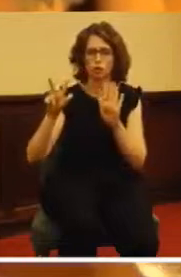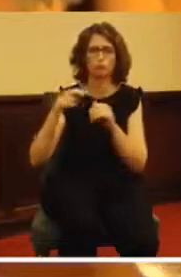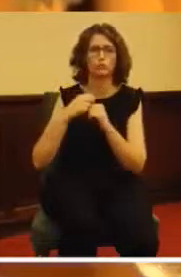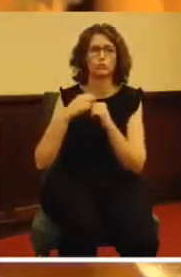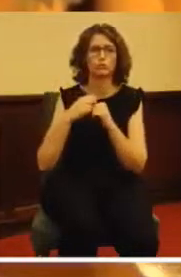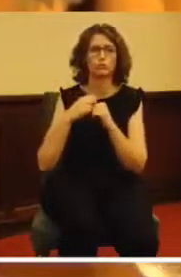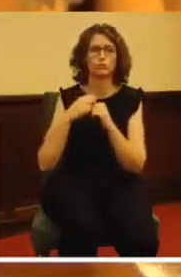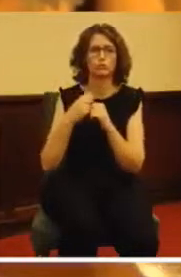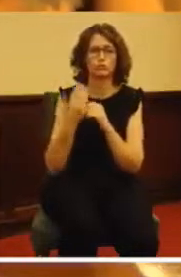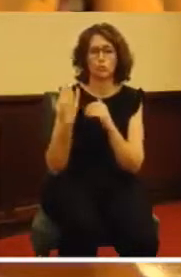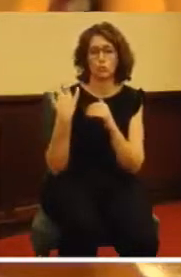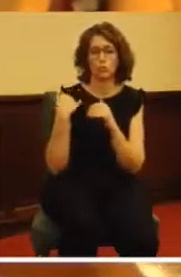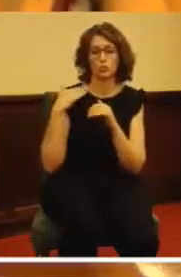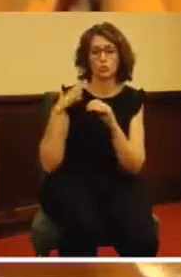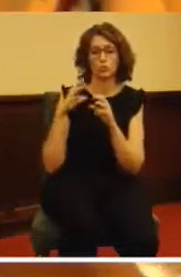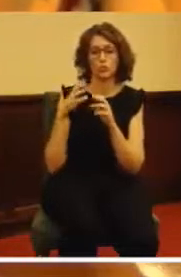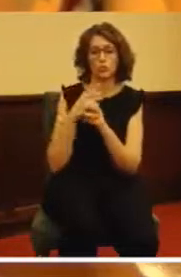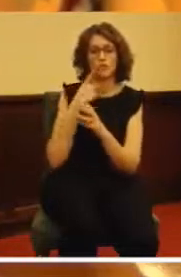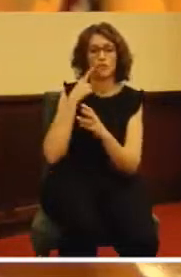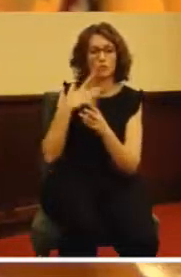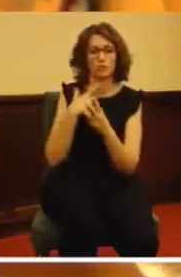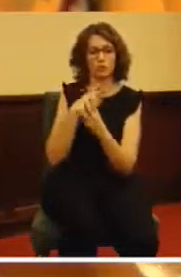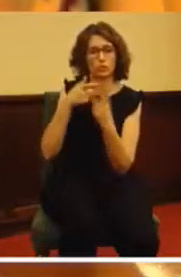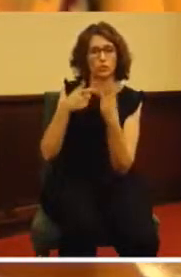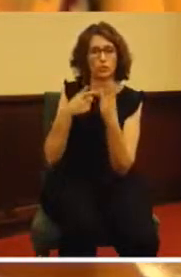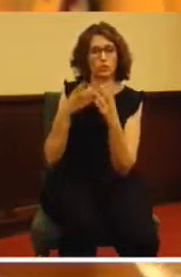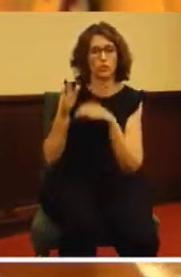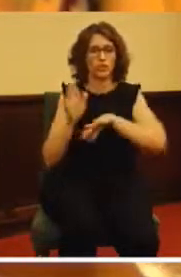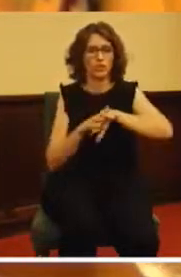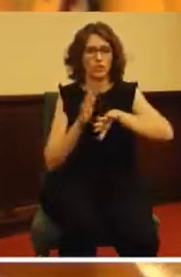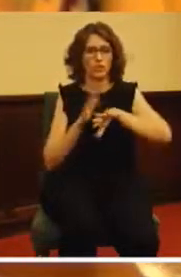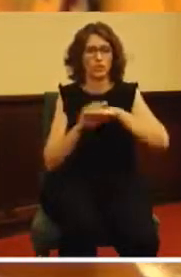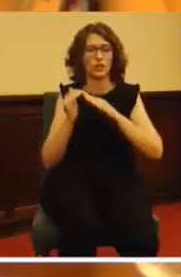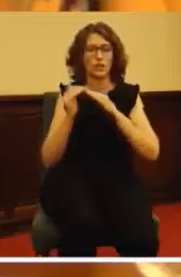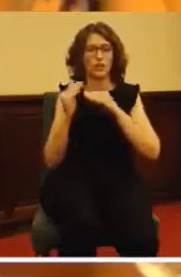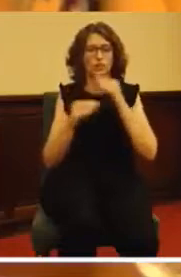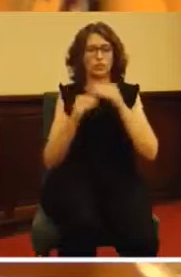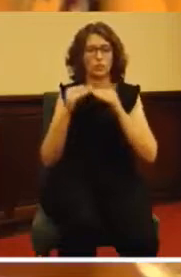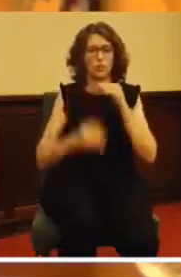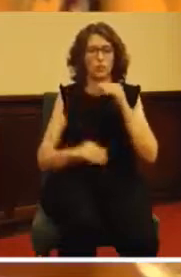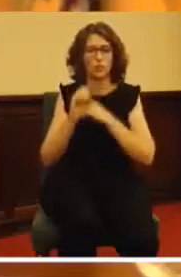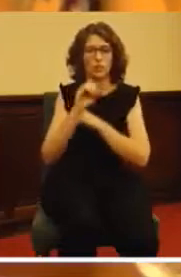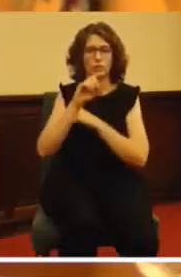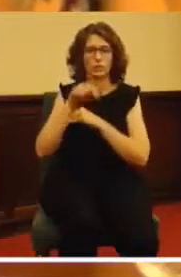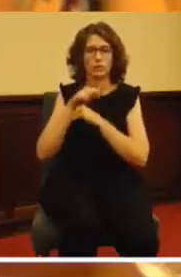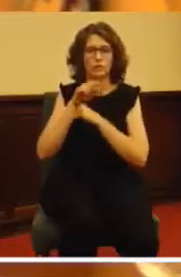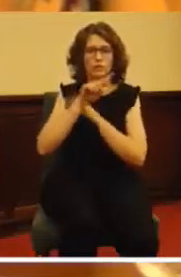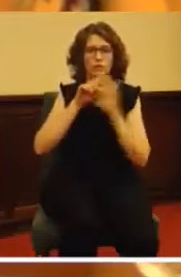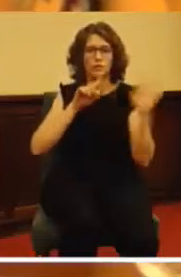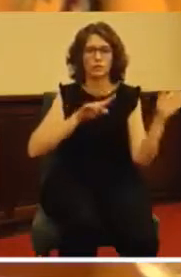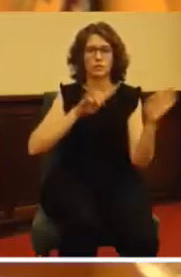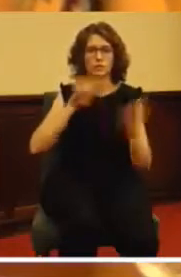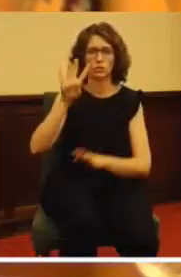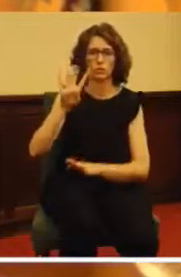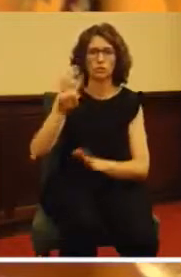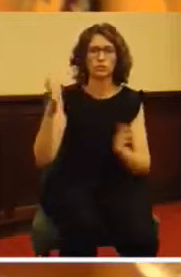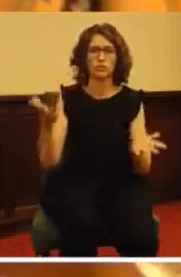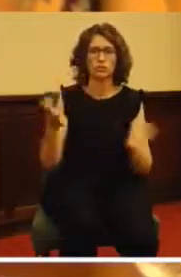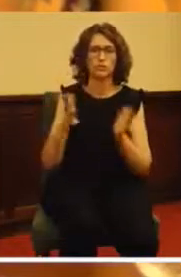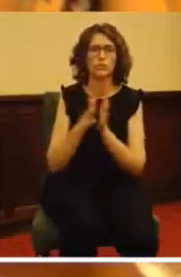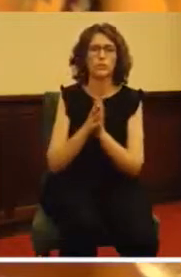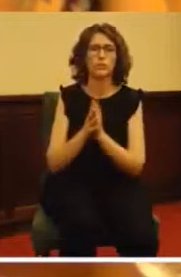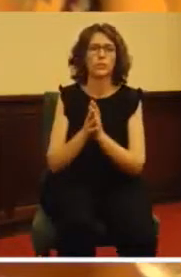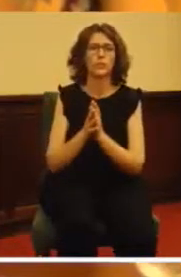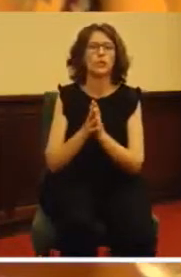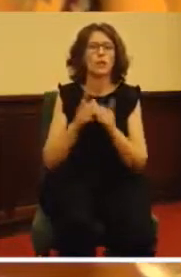famoso tripartito de izquierdas, lo bajó al 0,64. ¿Pero qué notaron los vecinos en su